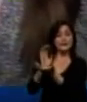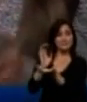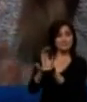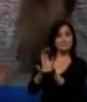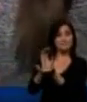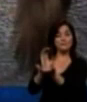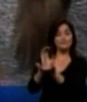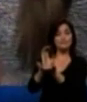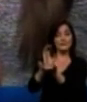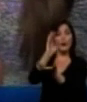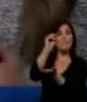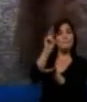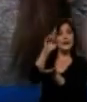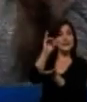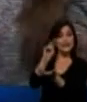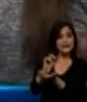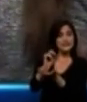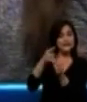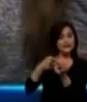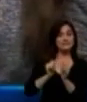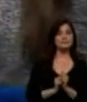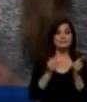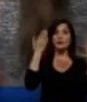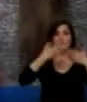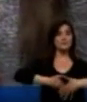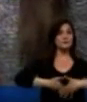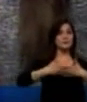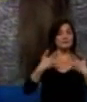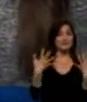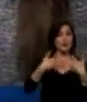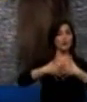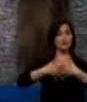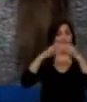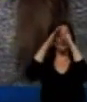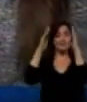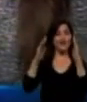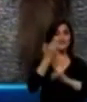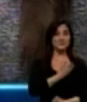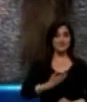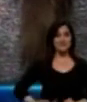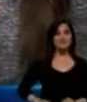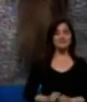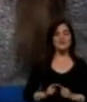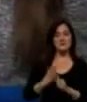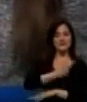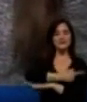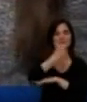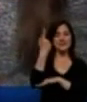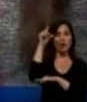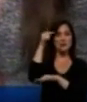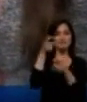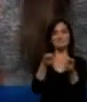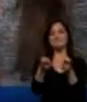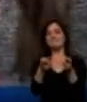el Hospital Carlos Andrade Marín de la capital. Así nos despedimos de este enlace desde el Palacio de Carondelet, el primer día de gobierno de